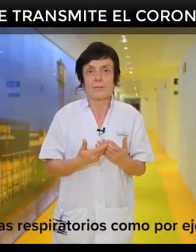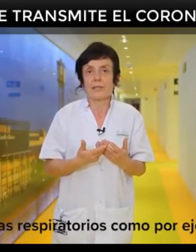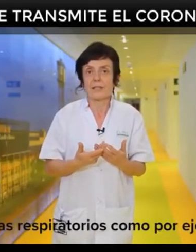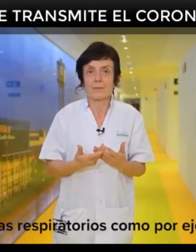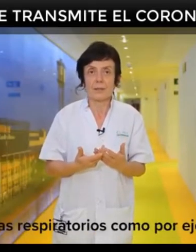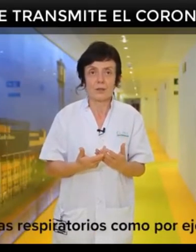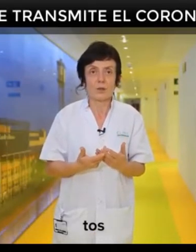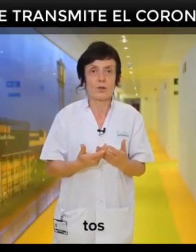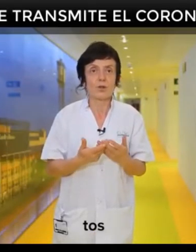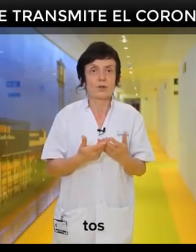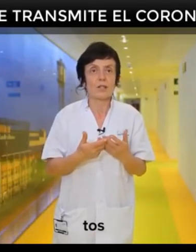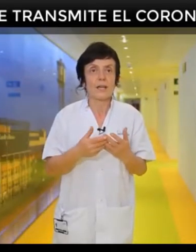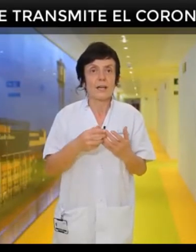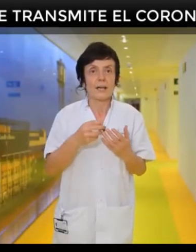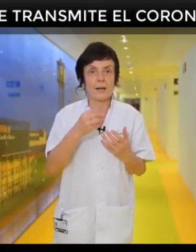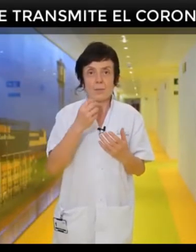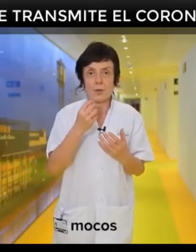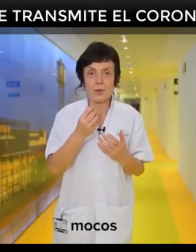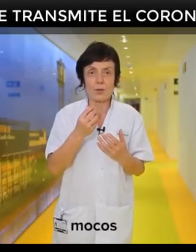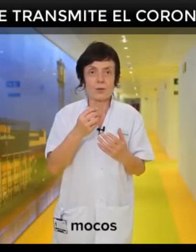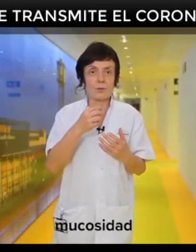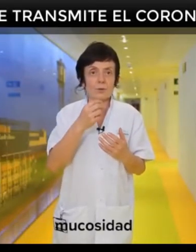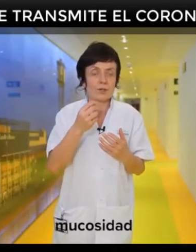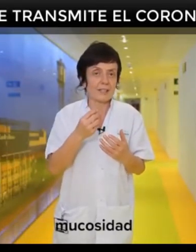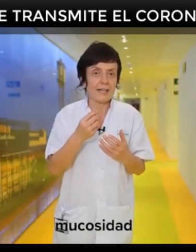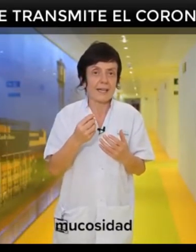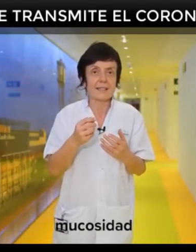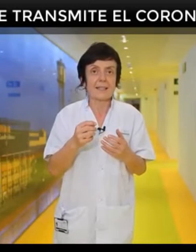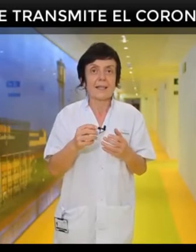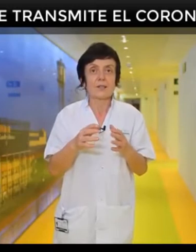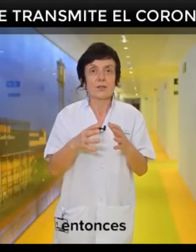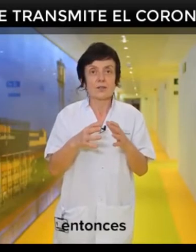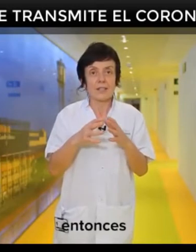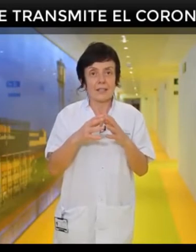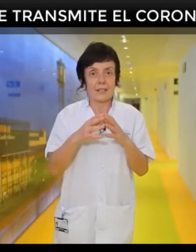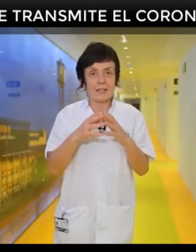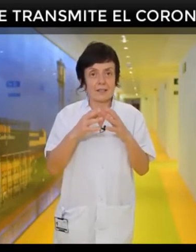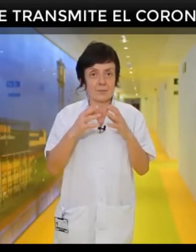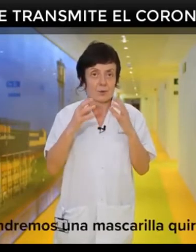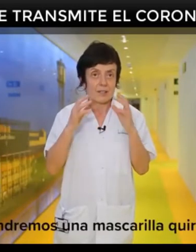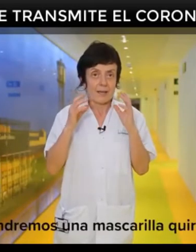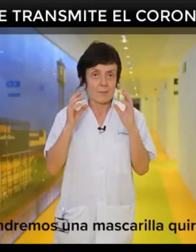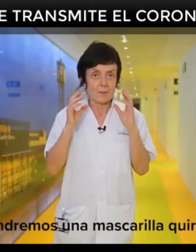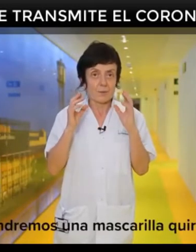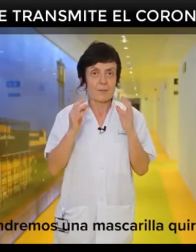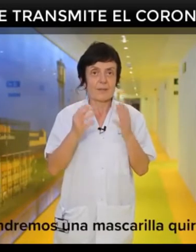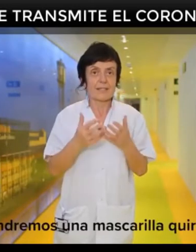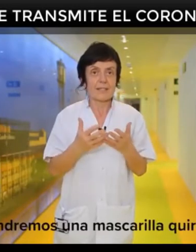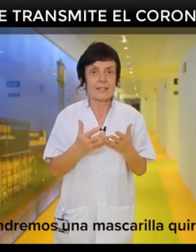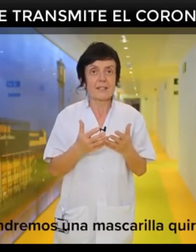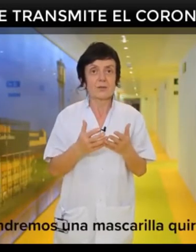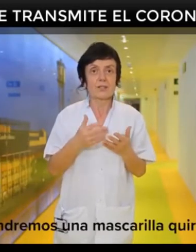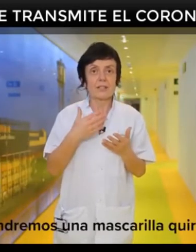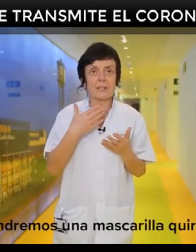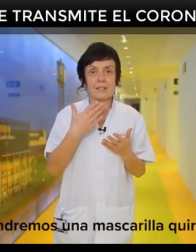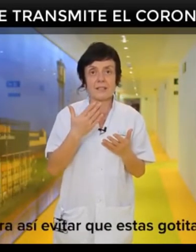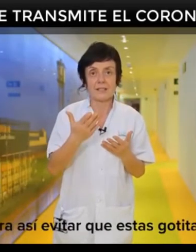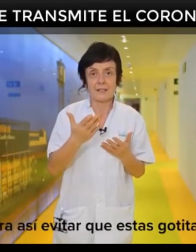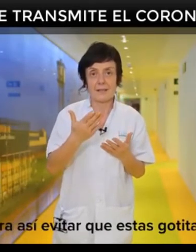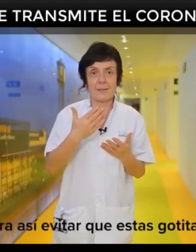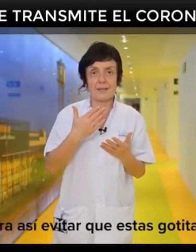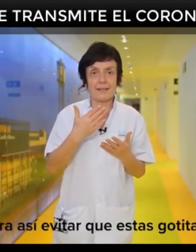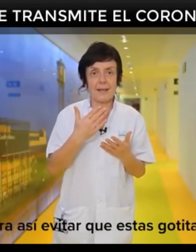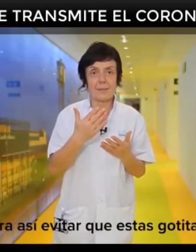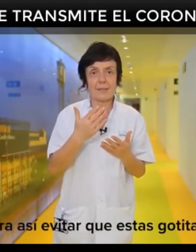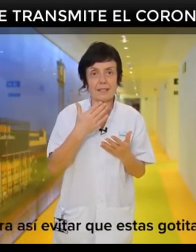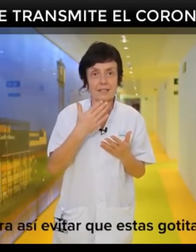necesaria para dar seguimiento a los contactos y poder contener la situación. Pero los casos se van